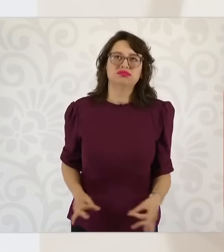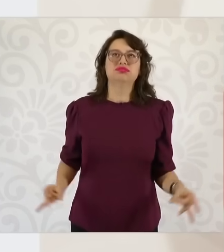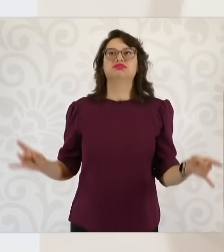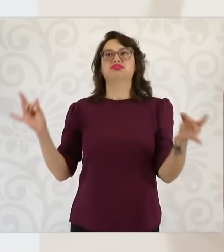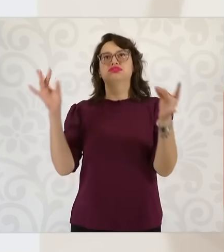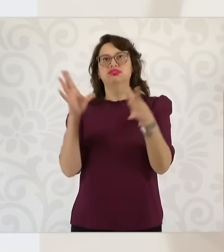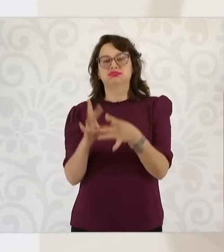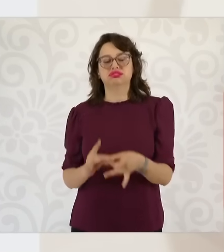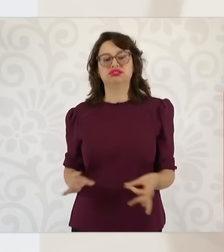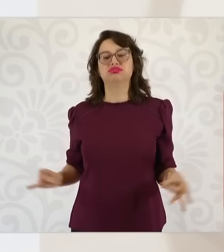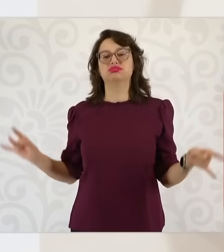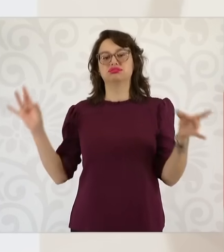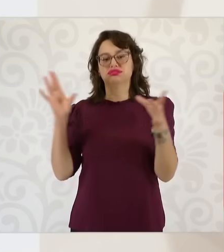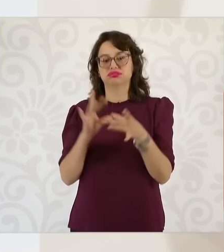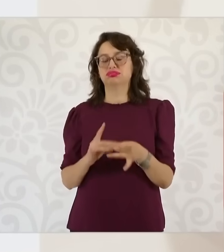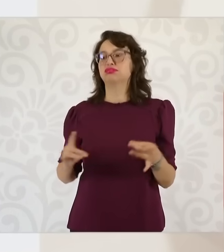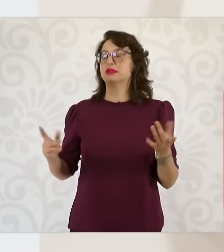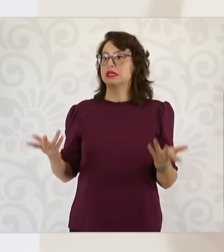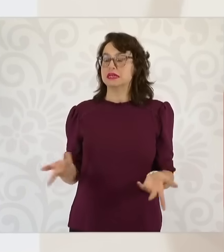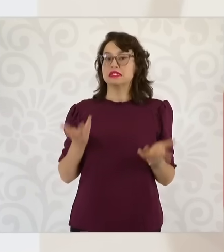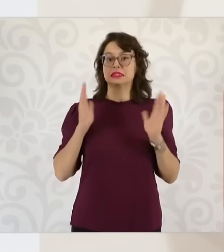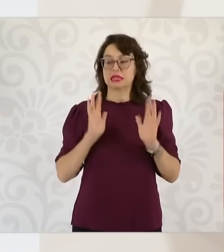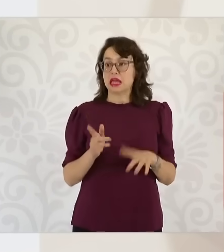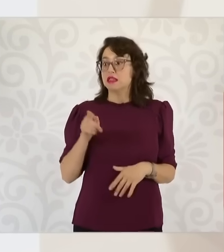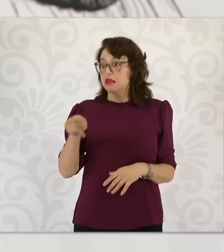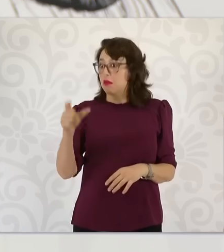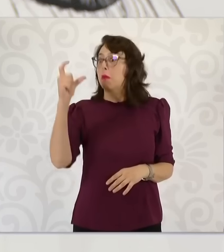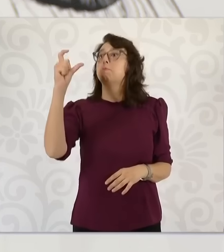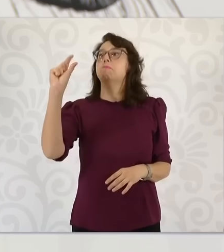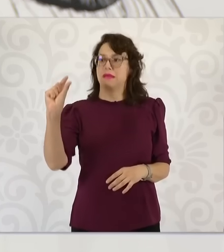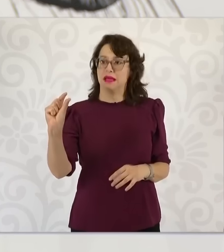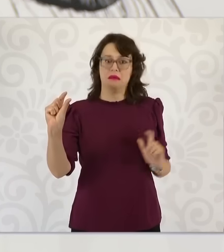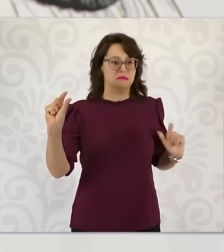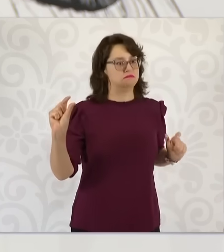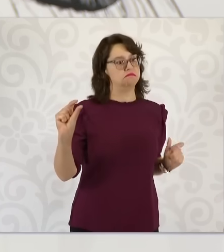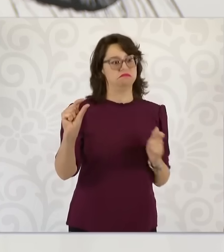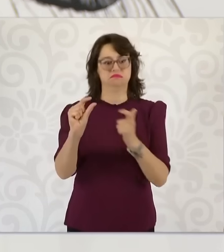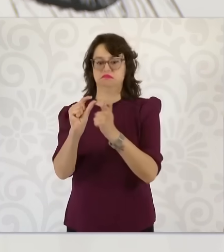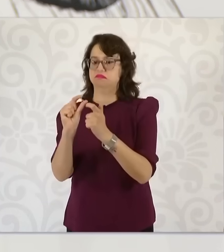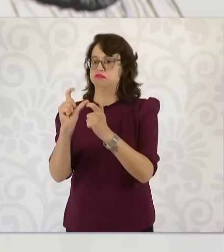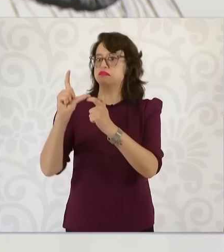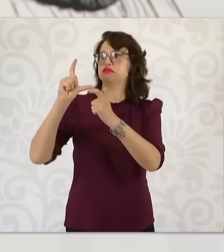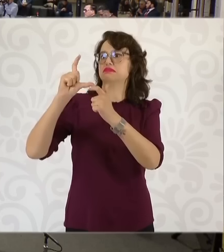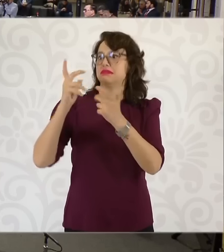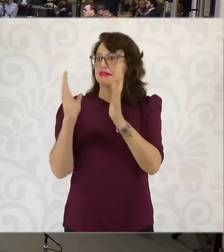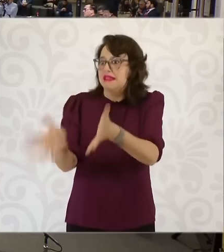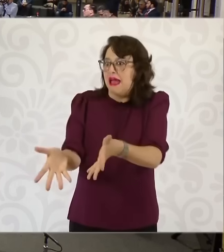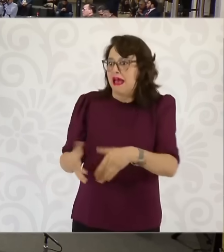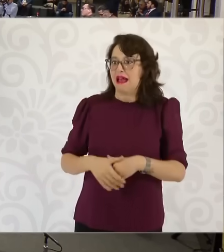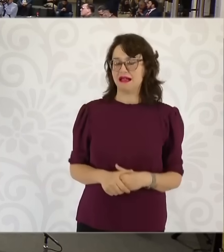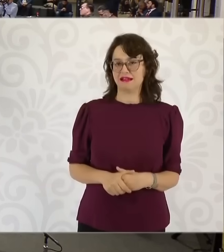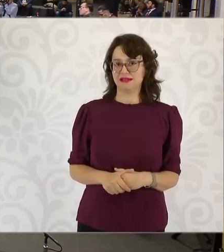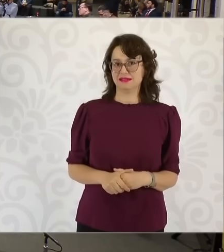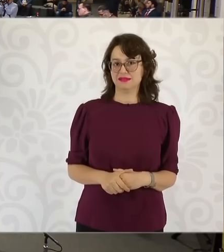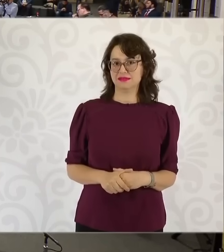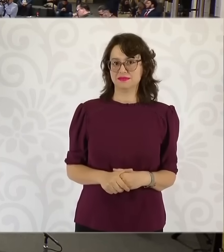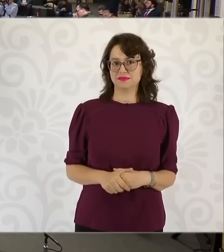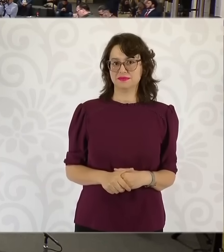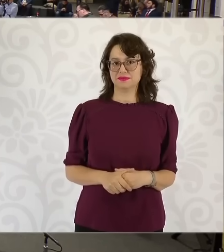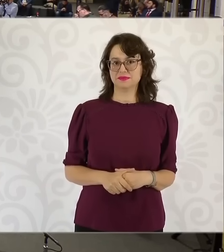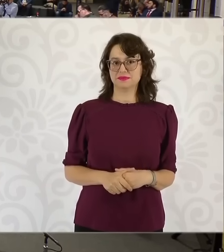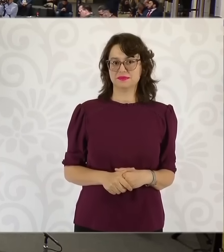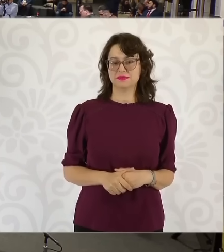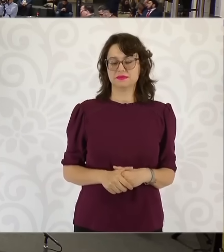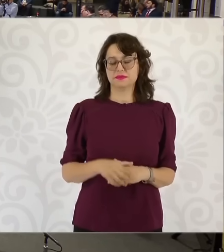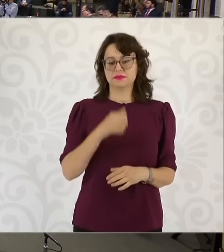detalle el Fondo de Pensiones para el Bienestar. Y por lo que hace a los